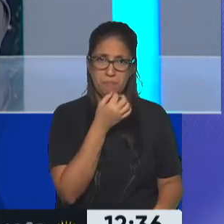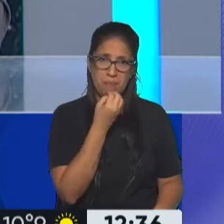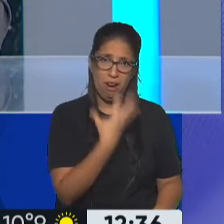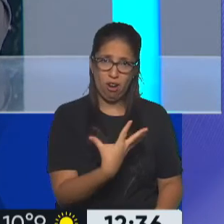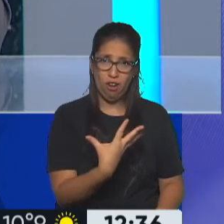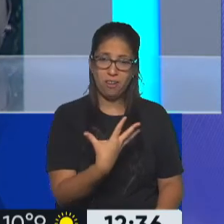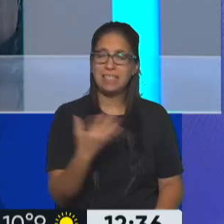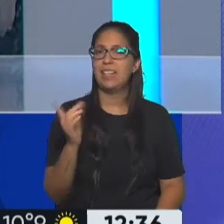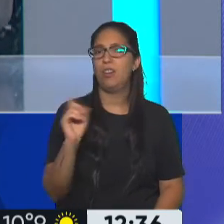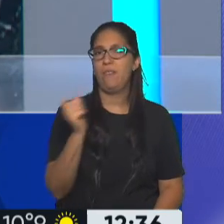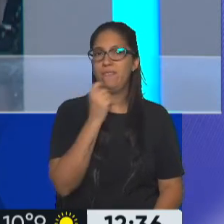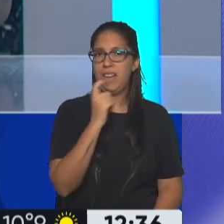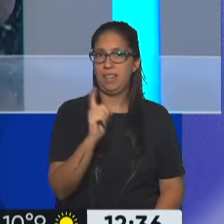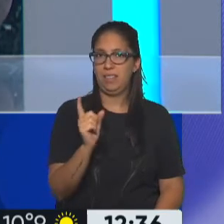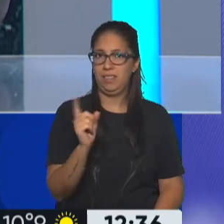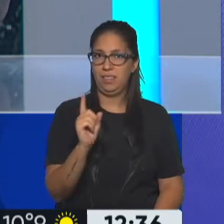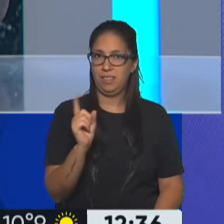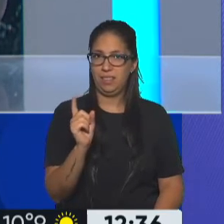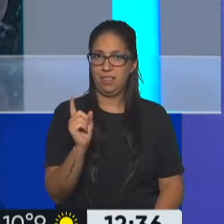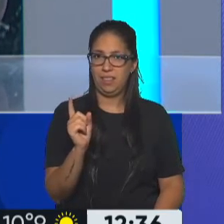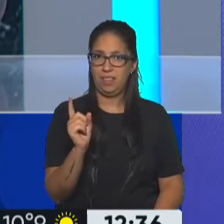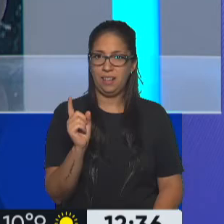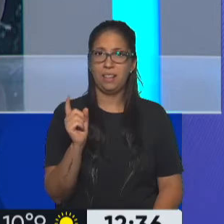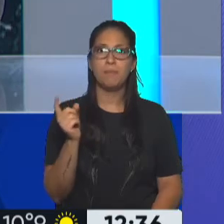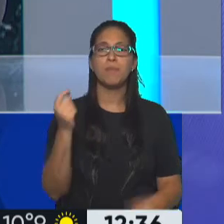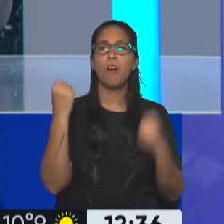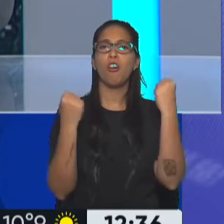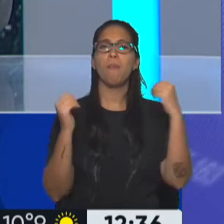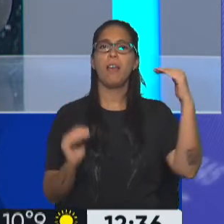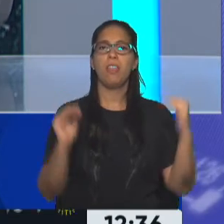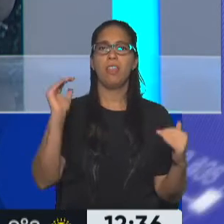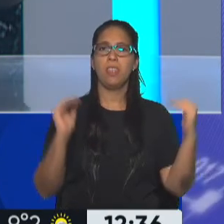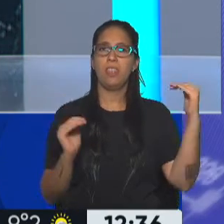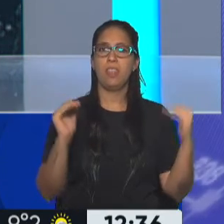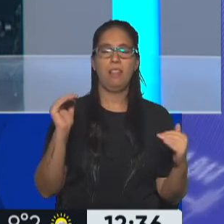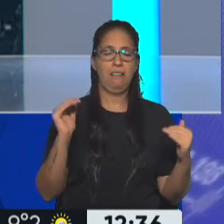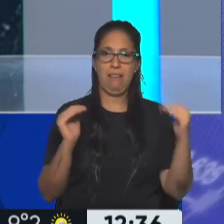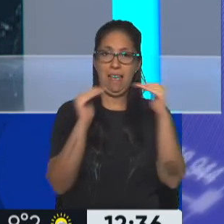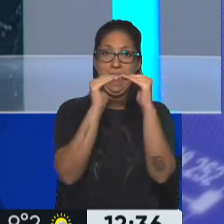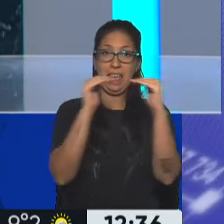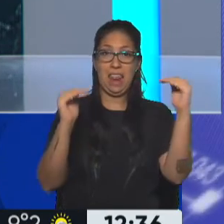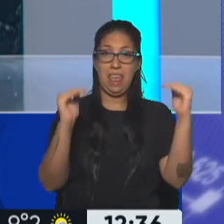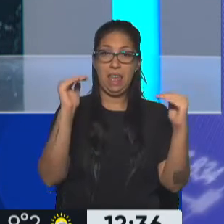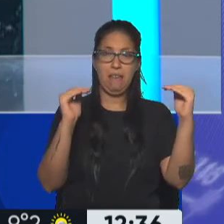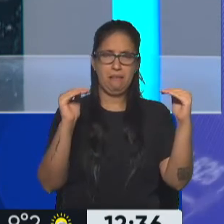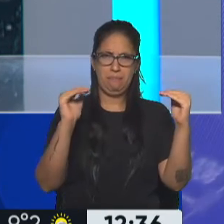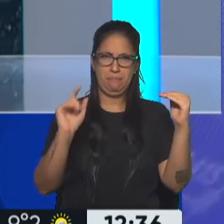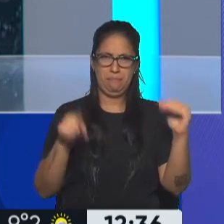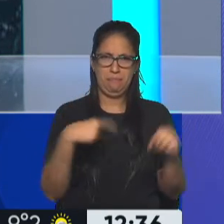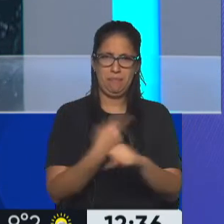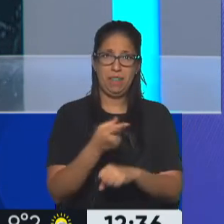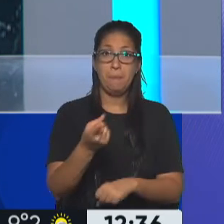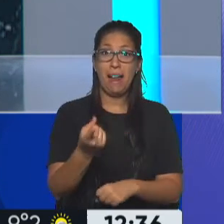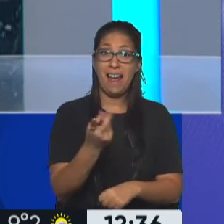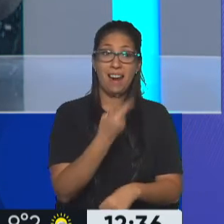gas. No es tan simple el equilibrio económico. O sea, recordemos que para generar electricidad usted necesita